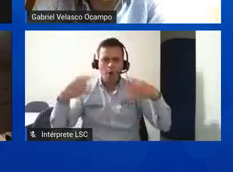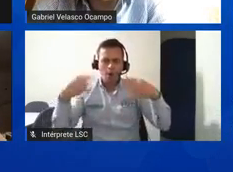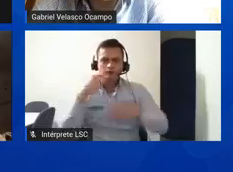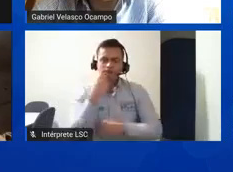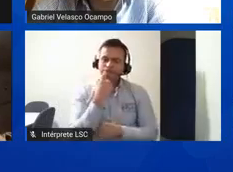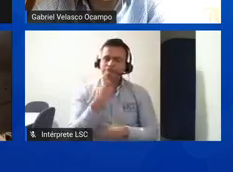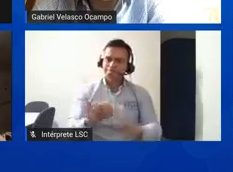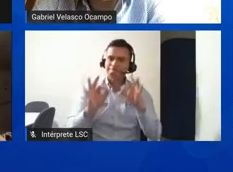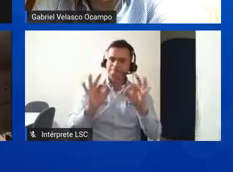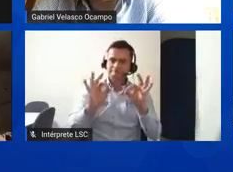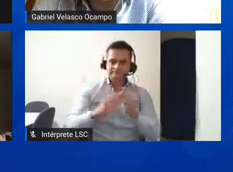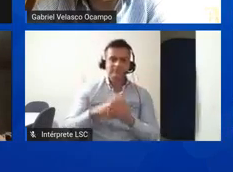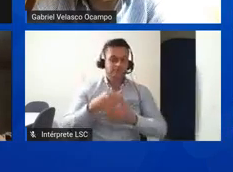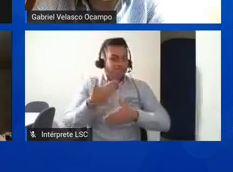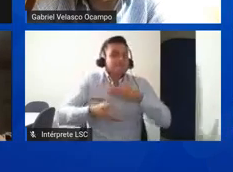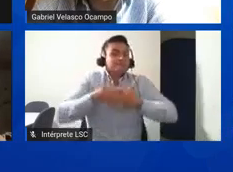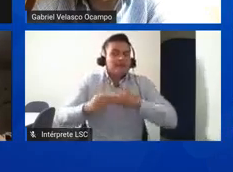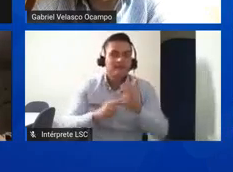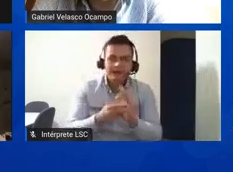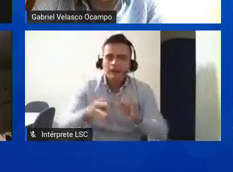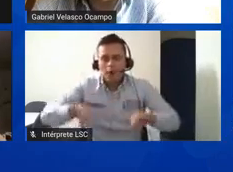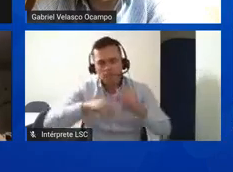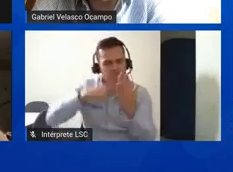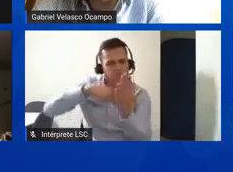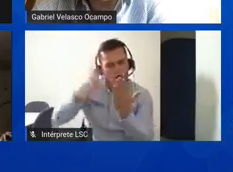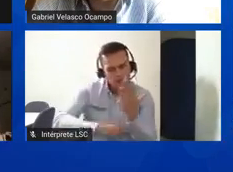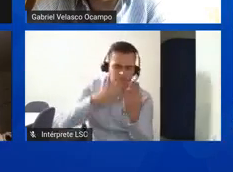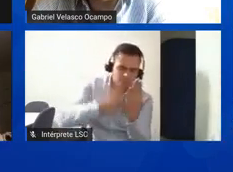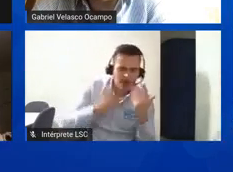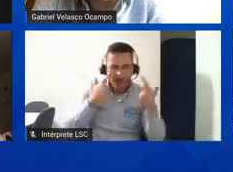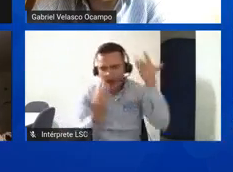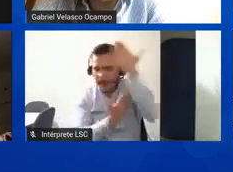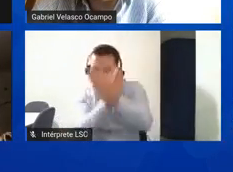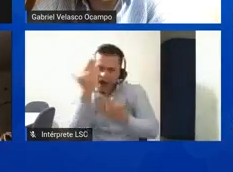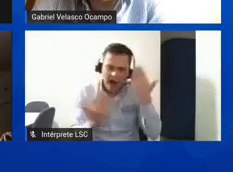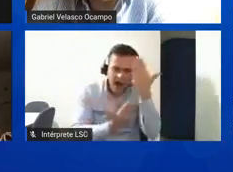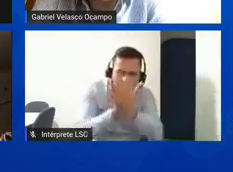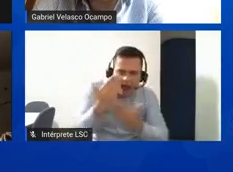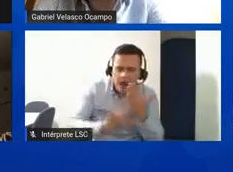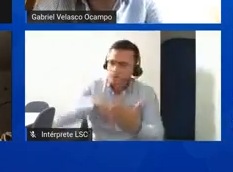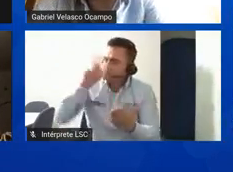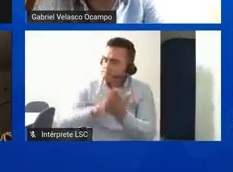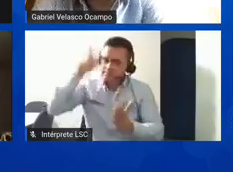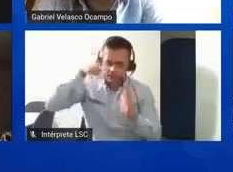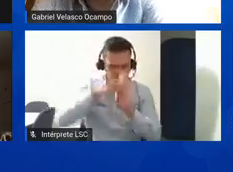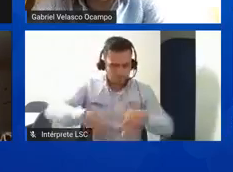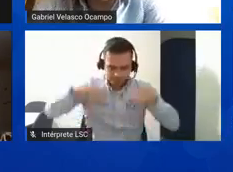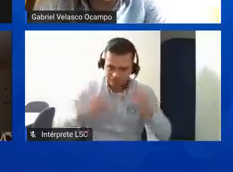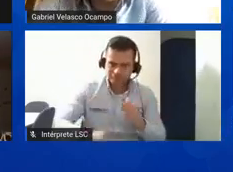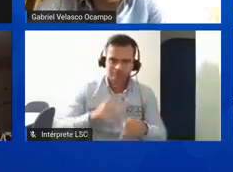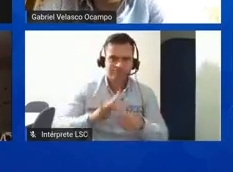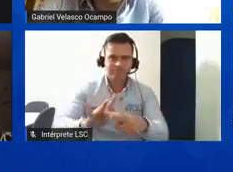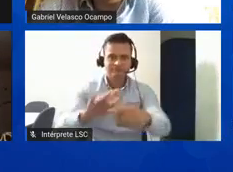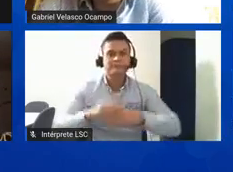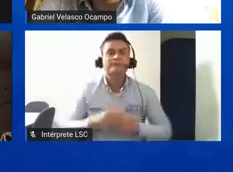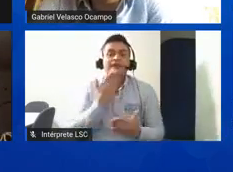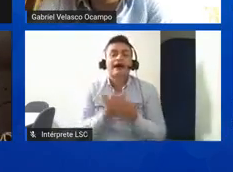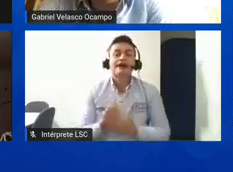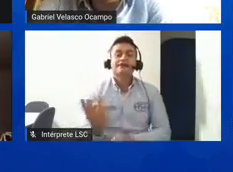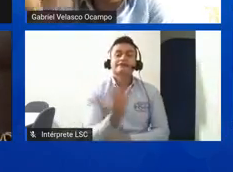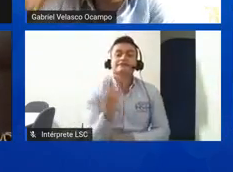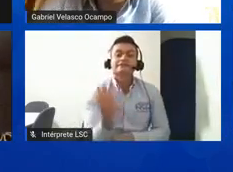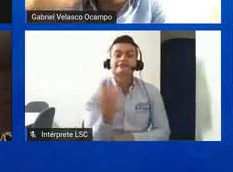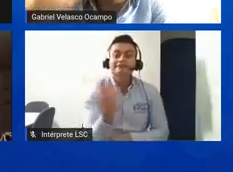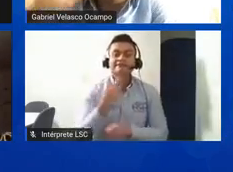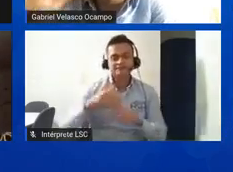hoy. Ya se viene un camino más de análisis del proyecto de ley para su aprobación y su reglamentación. Muchas gracias a los 3 y nos